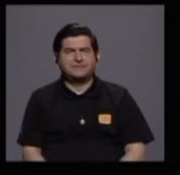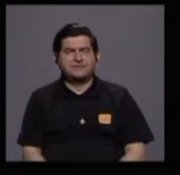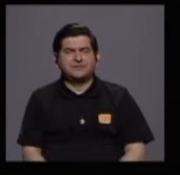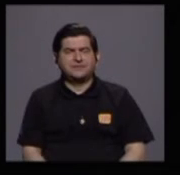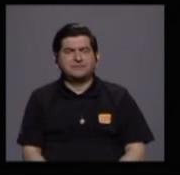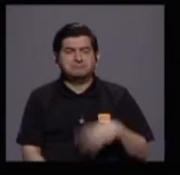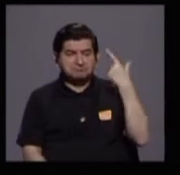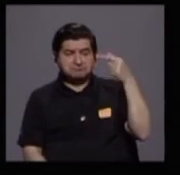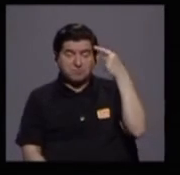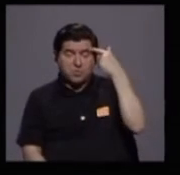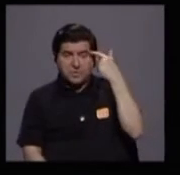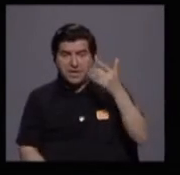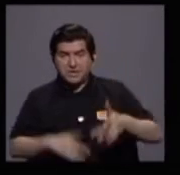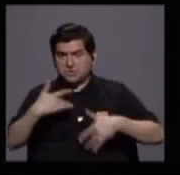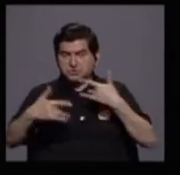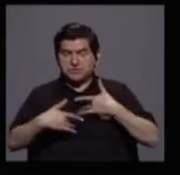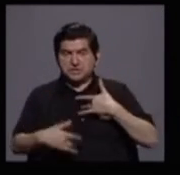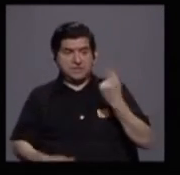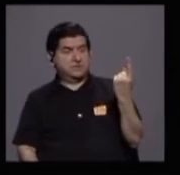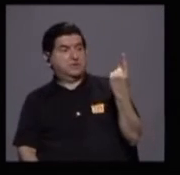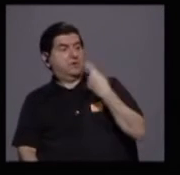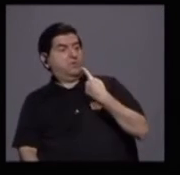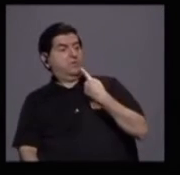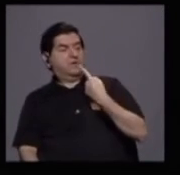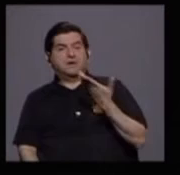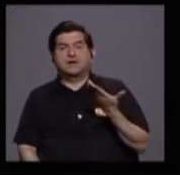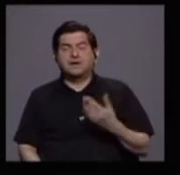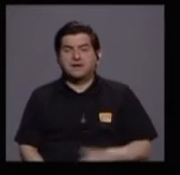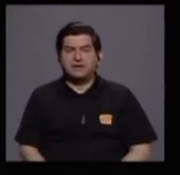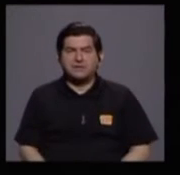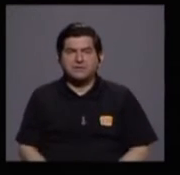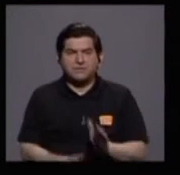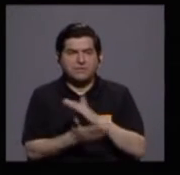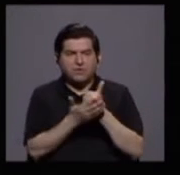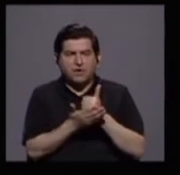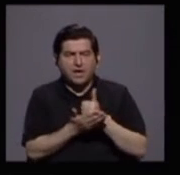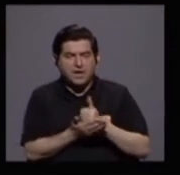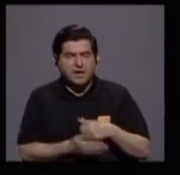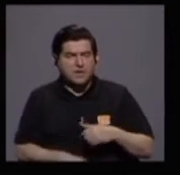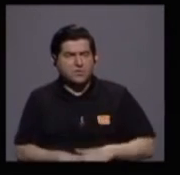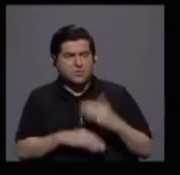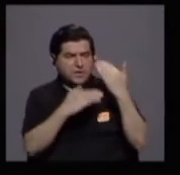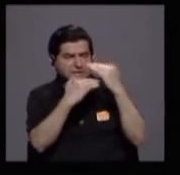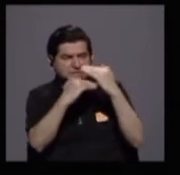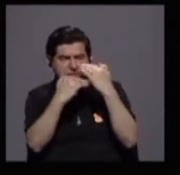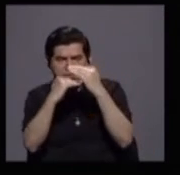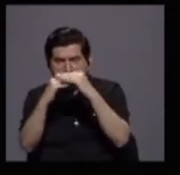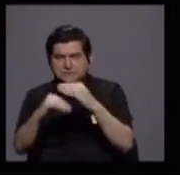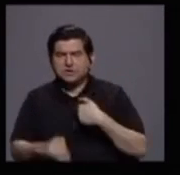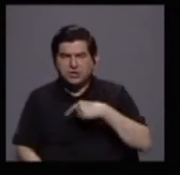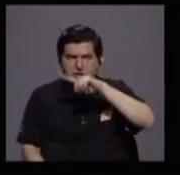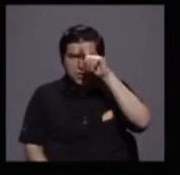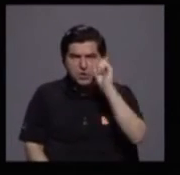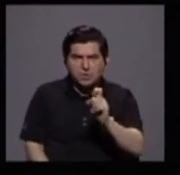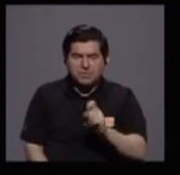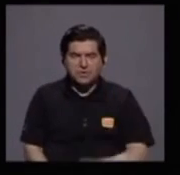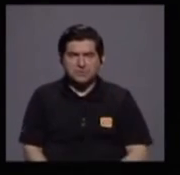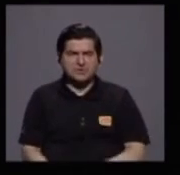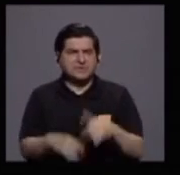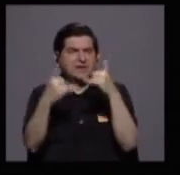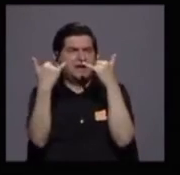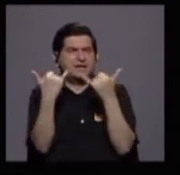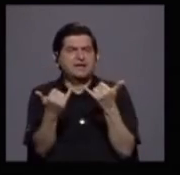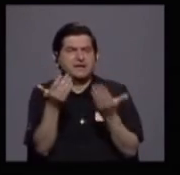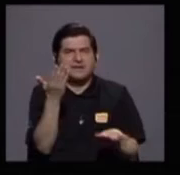obligó al gobierno a hacer algunos recortes. Y una de las preguntas que yo me hago, y ya con eso